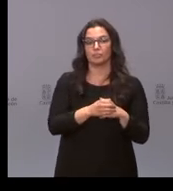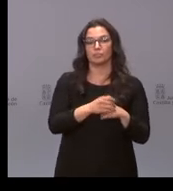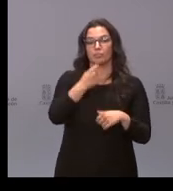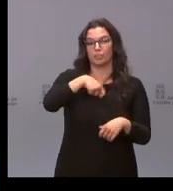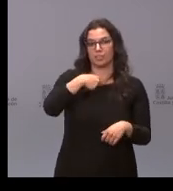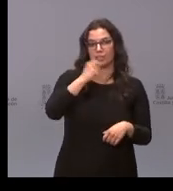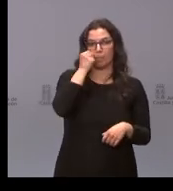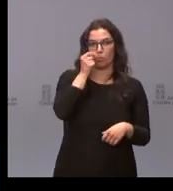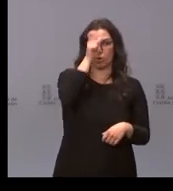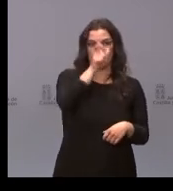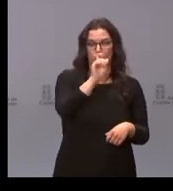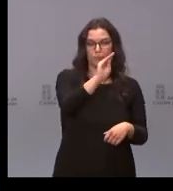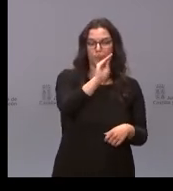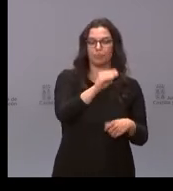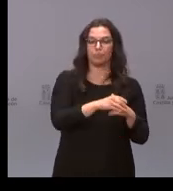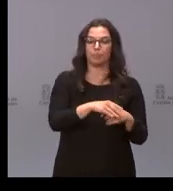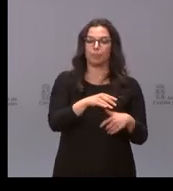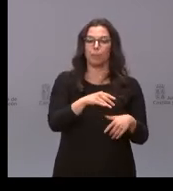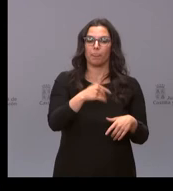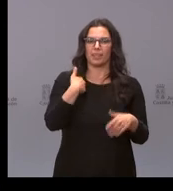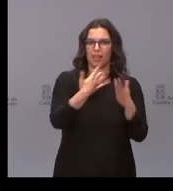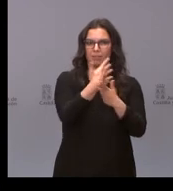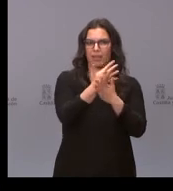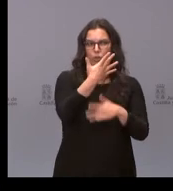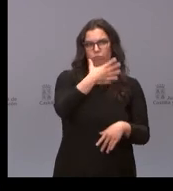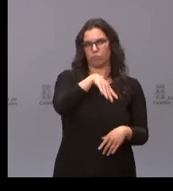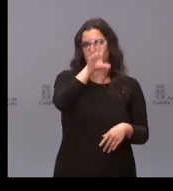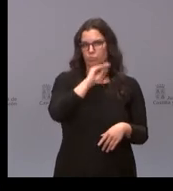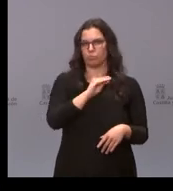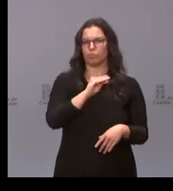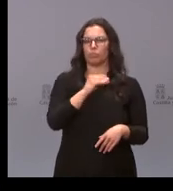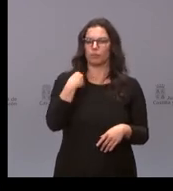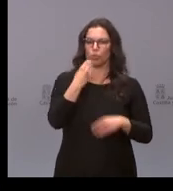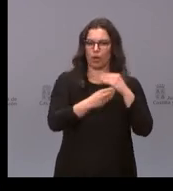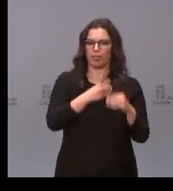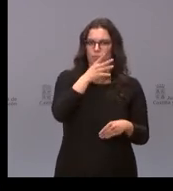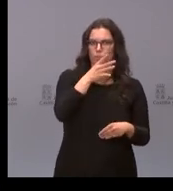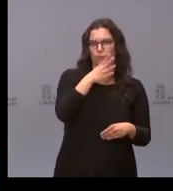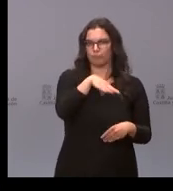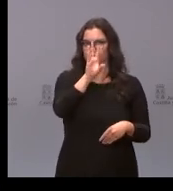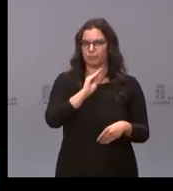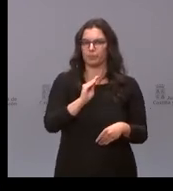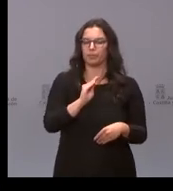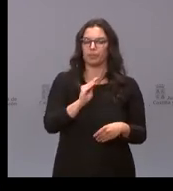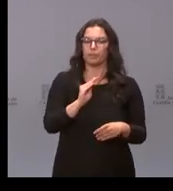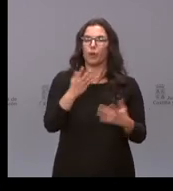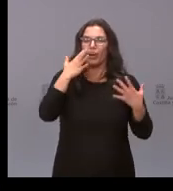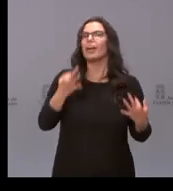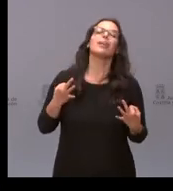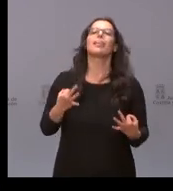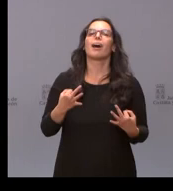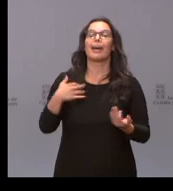mango encendida perfectamente su explicación y la razón por la que hacen esto en realidad el